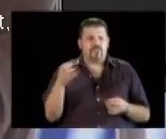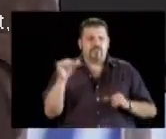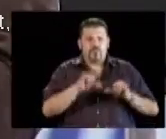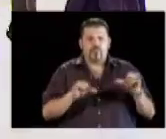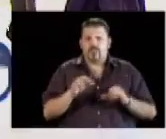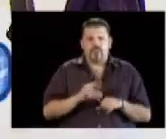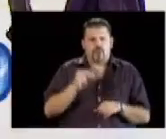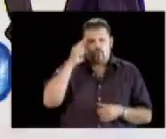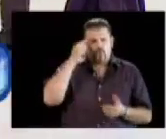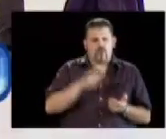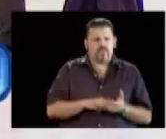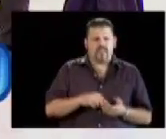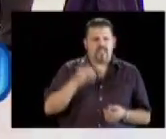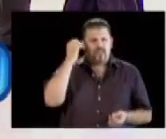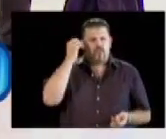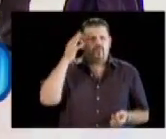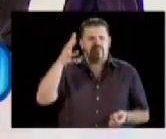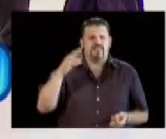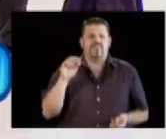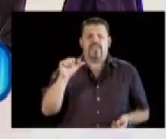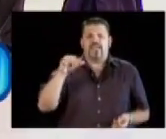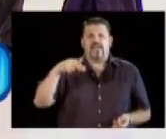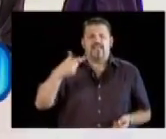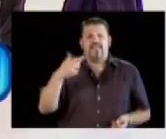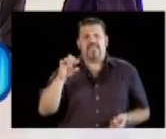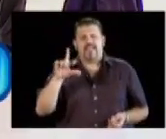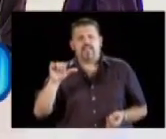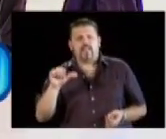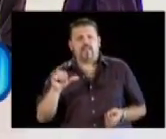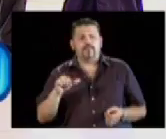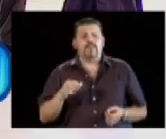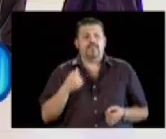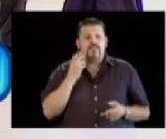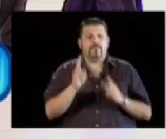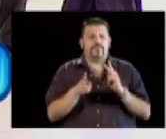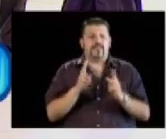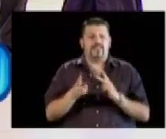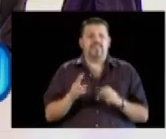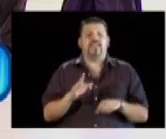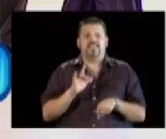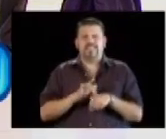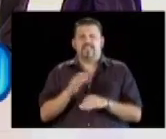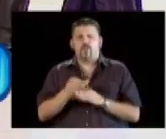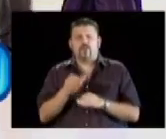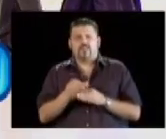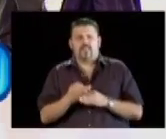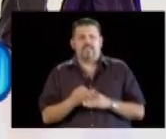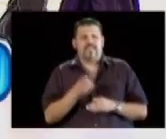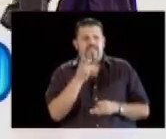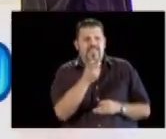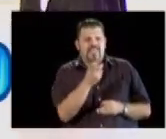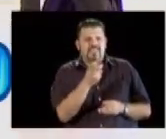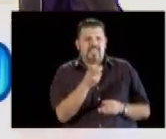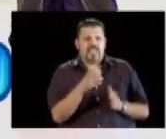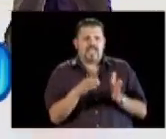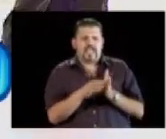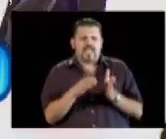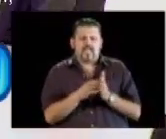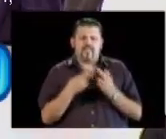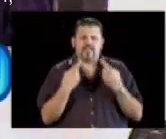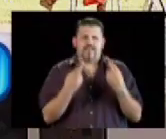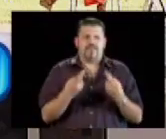la parte de Kenny Angelísima, porque tenemos un capítulo muy especial, aparte que le toca a Angélica, que está en esta cajita. Para todas